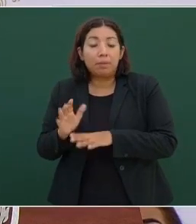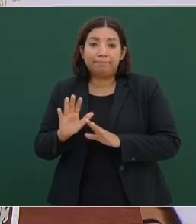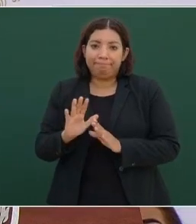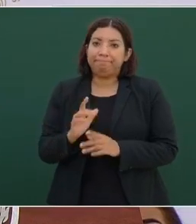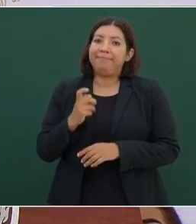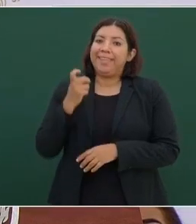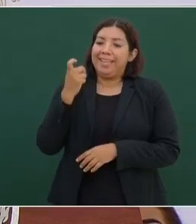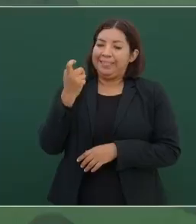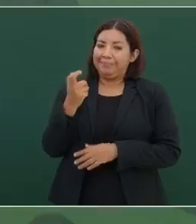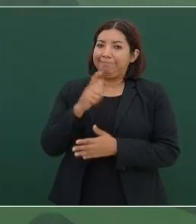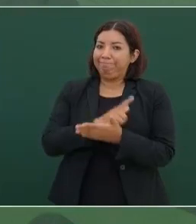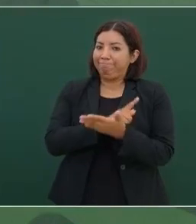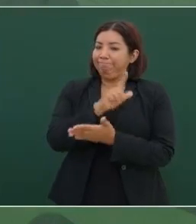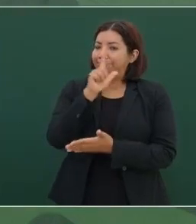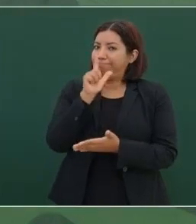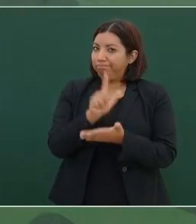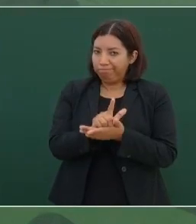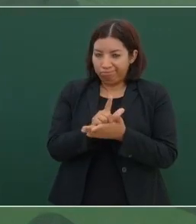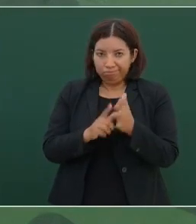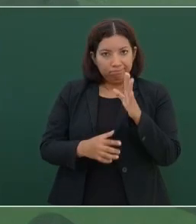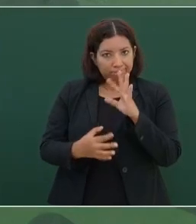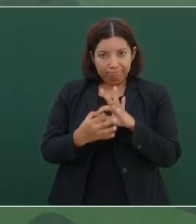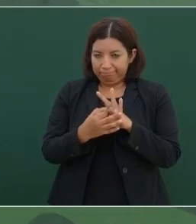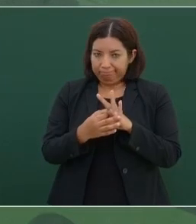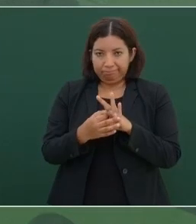con dinero